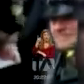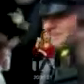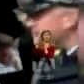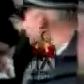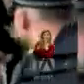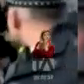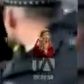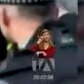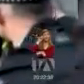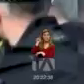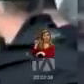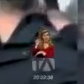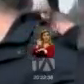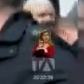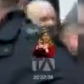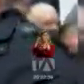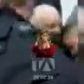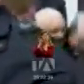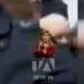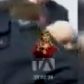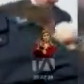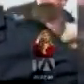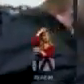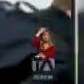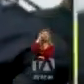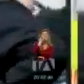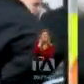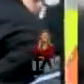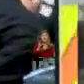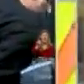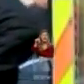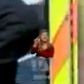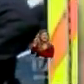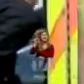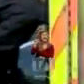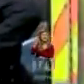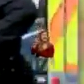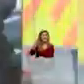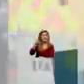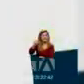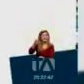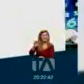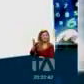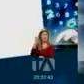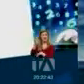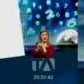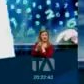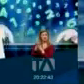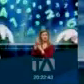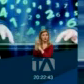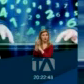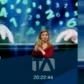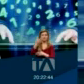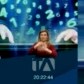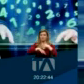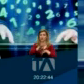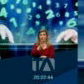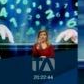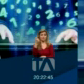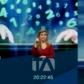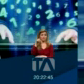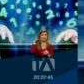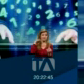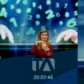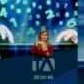abril, cuando Ecuador retiró el asilo diplomático del que Julian Assange gozaba desde 2012. En total se han registrado 40